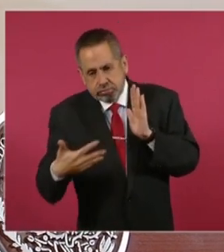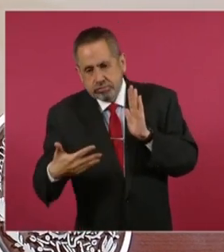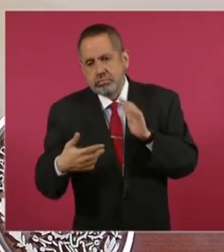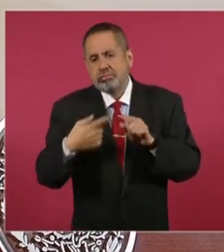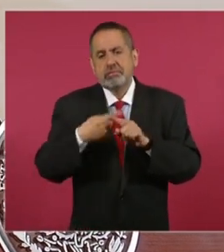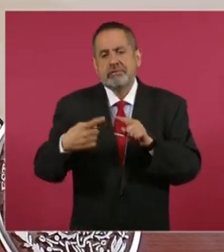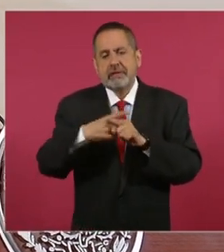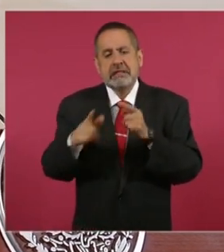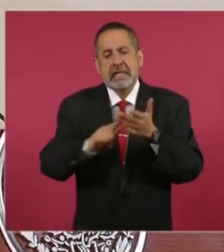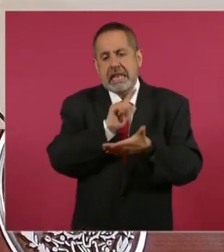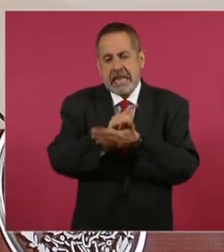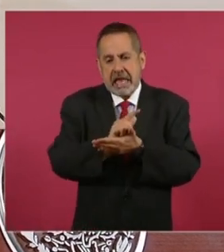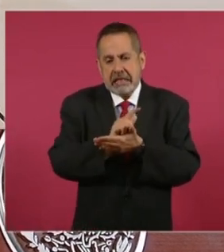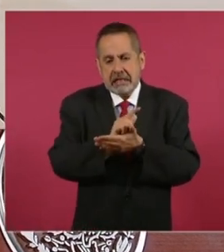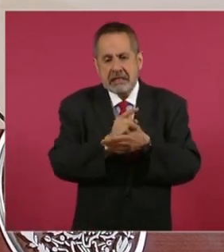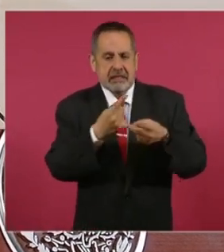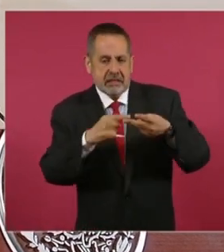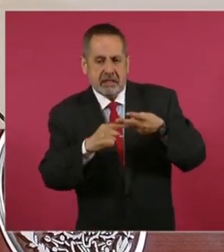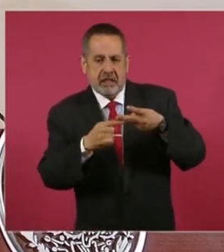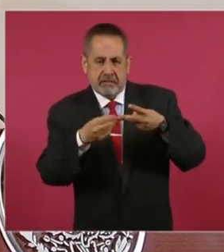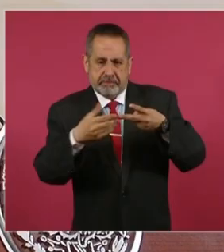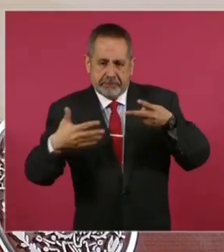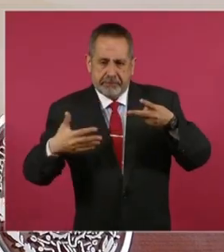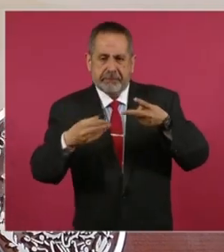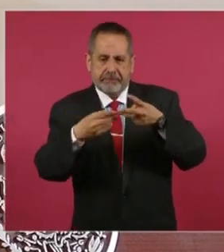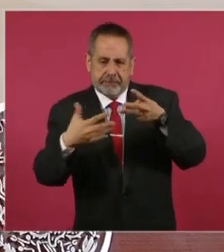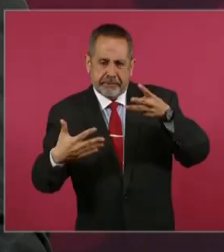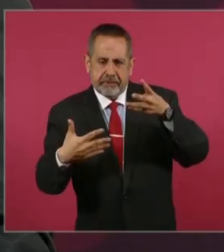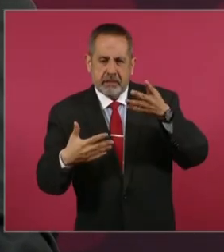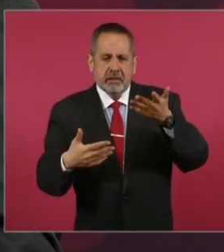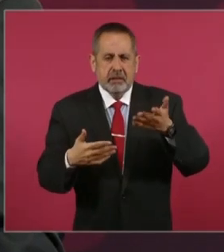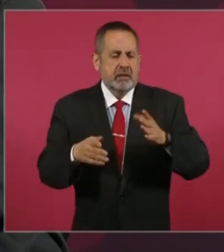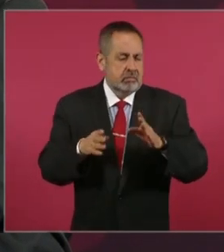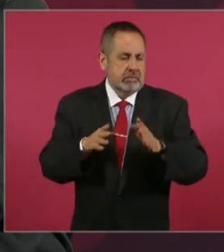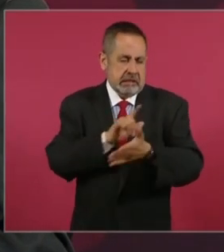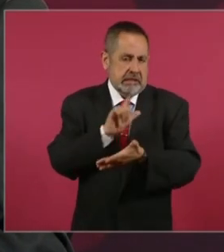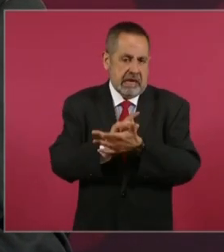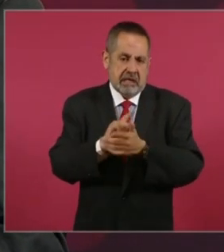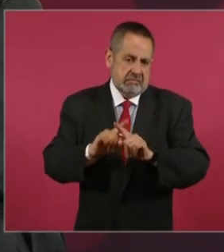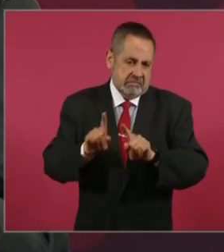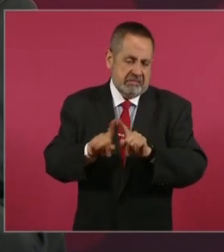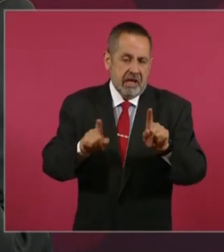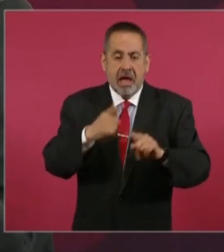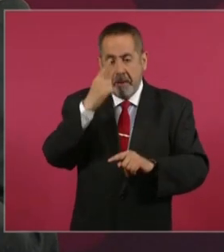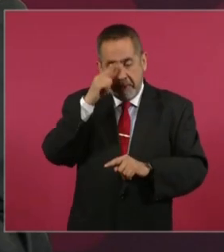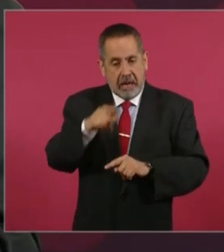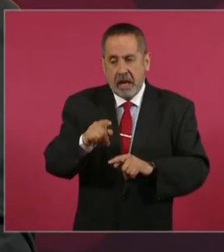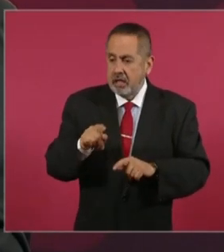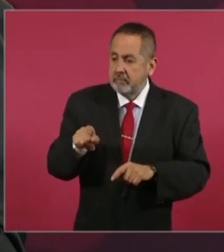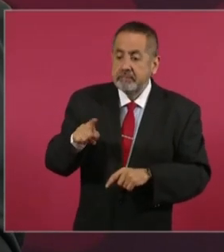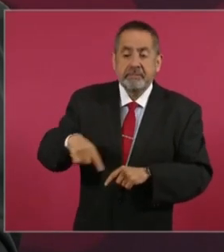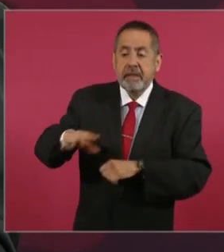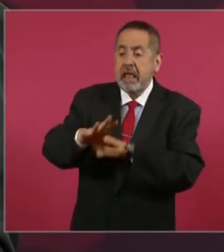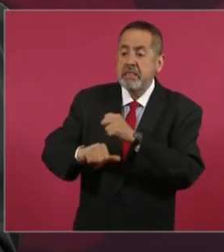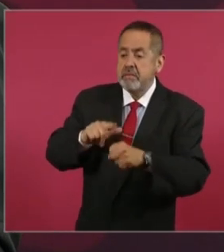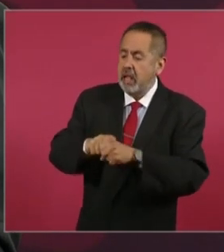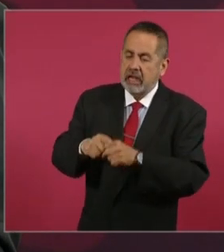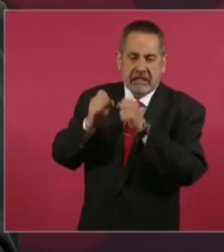las leyes específicas o la ley secundaria para garantizar